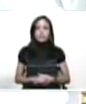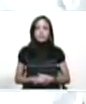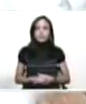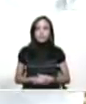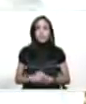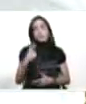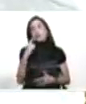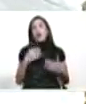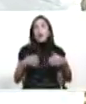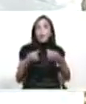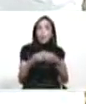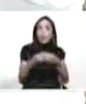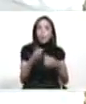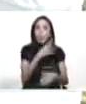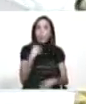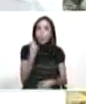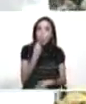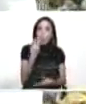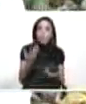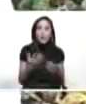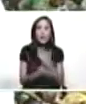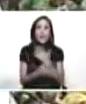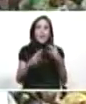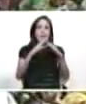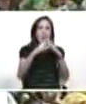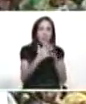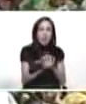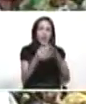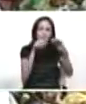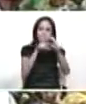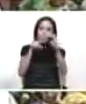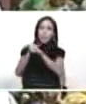los movimientos jóvenes del barrio,